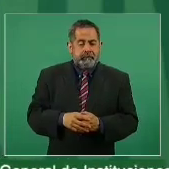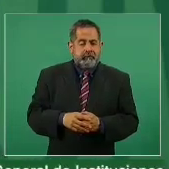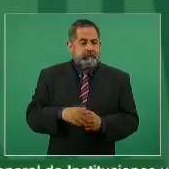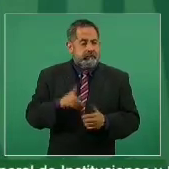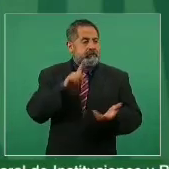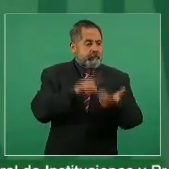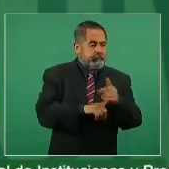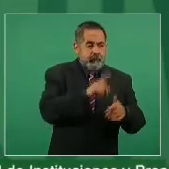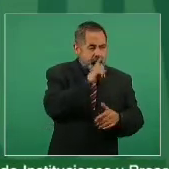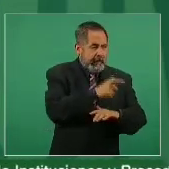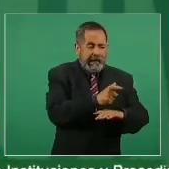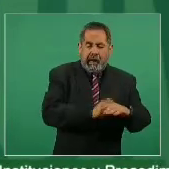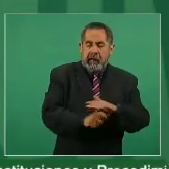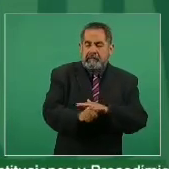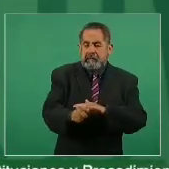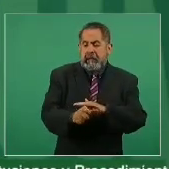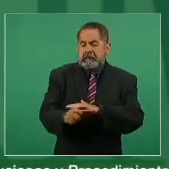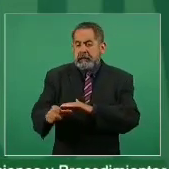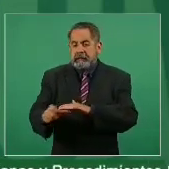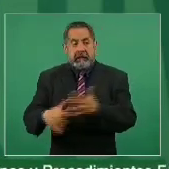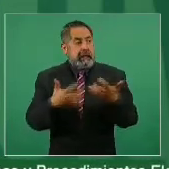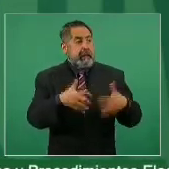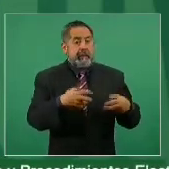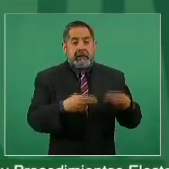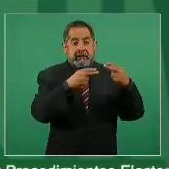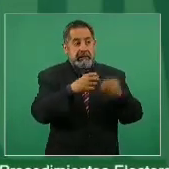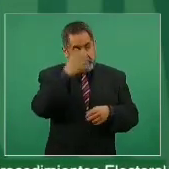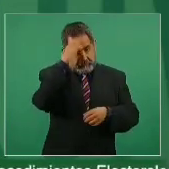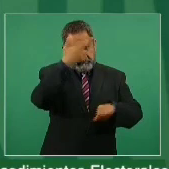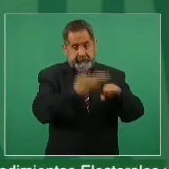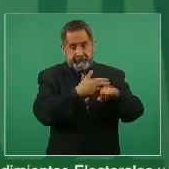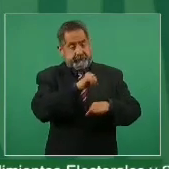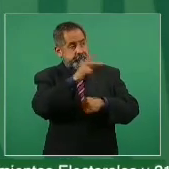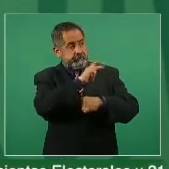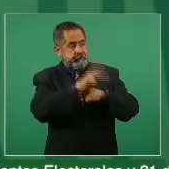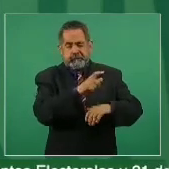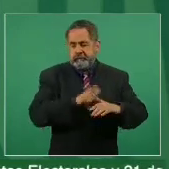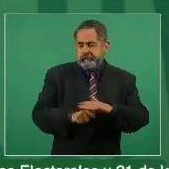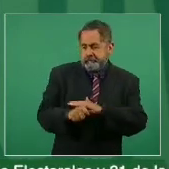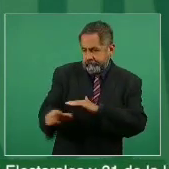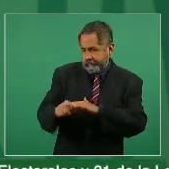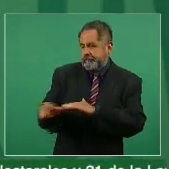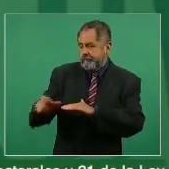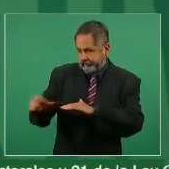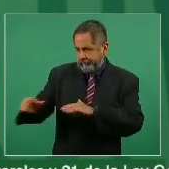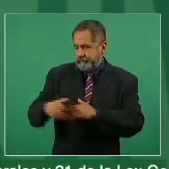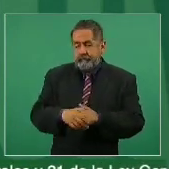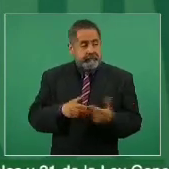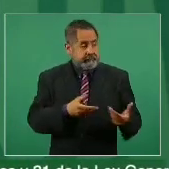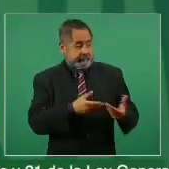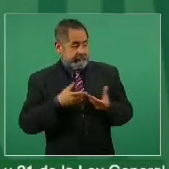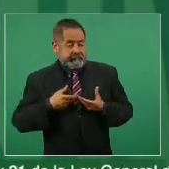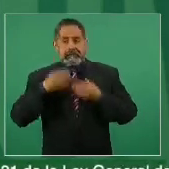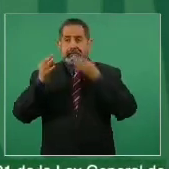se recibían sobornos de empresas extranjeras que se usaban para esa